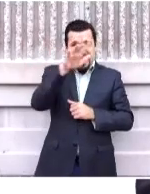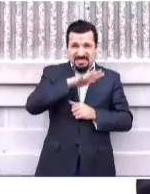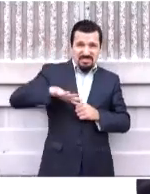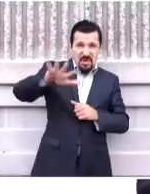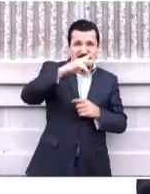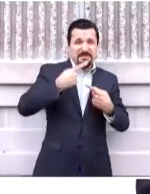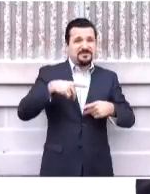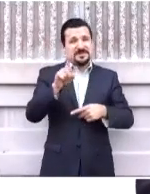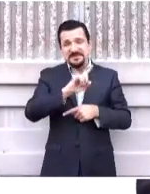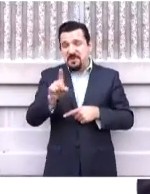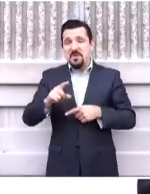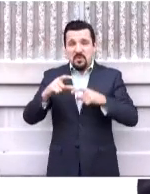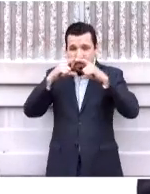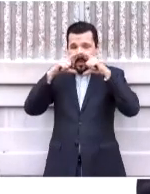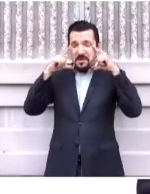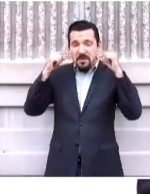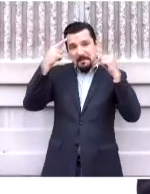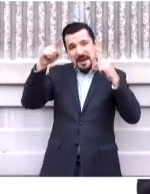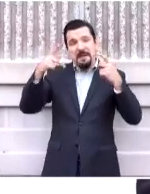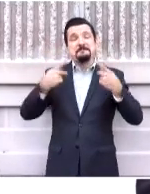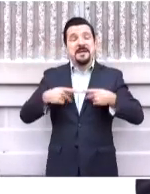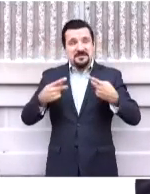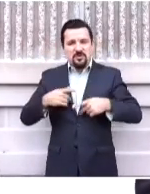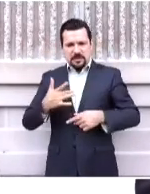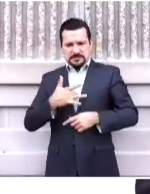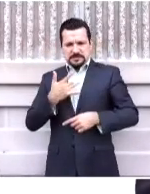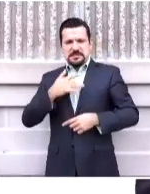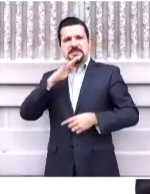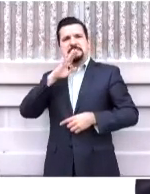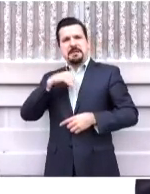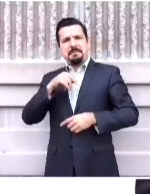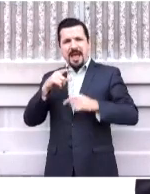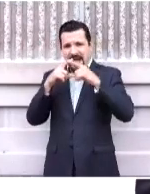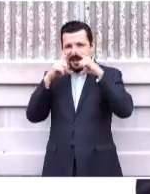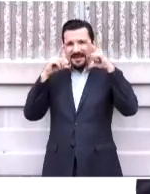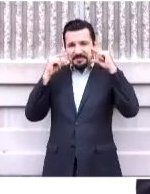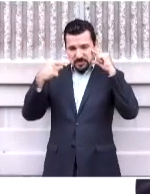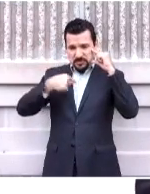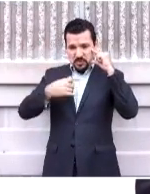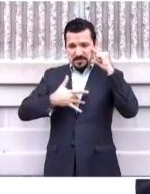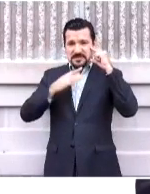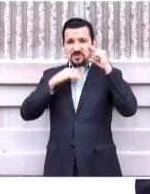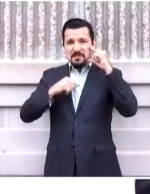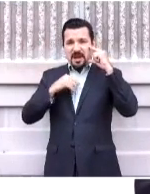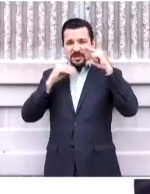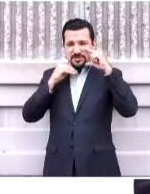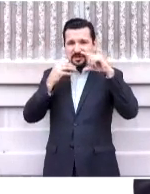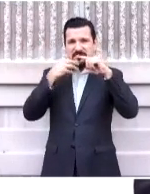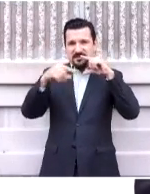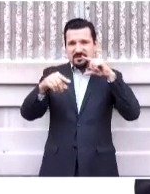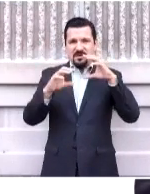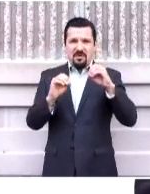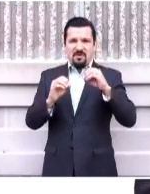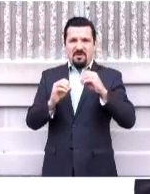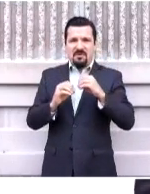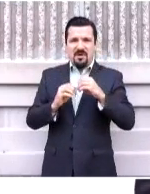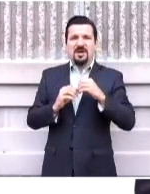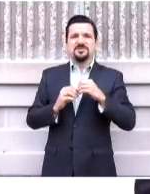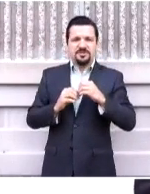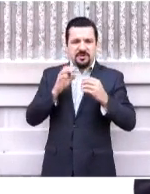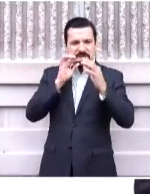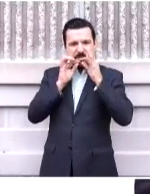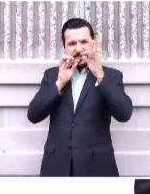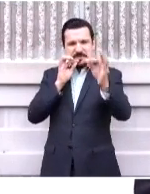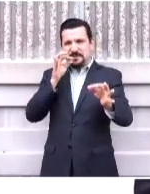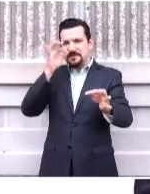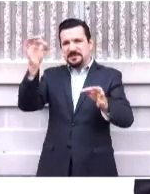respiratorios, ¿sí? Para que el cubrebocas impida los aerosoles o las salpicaduras que